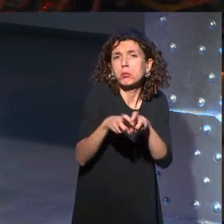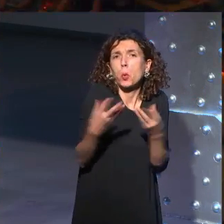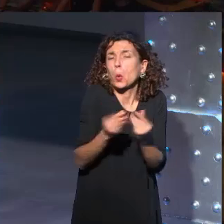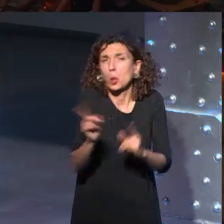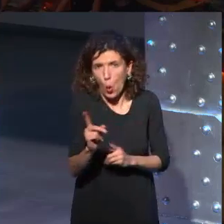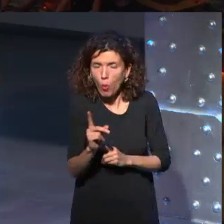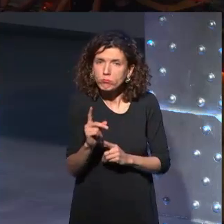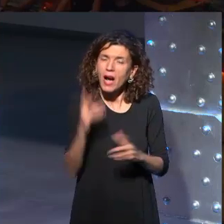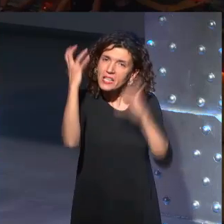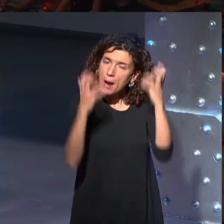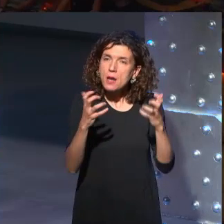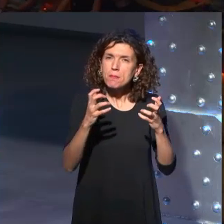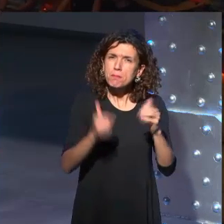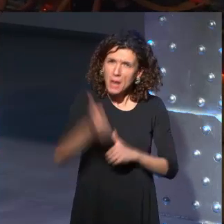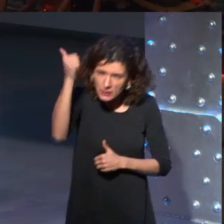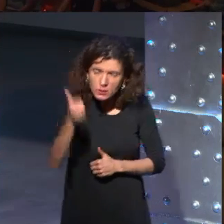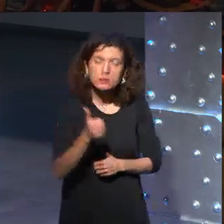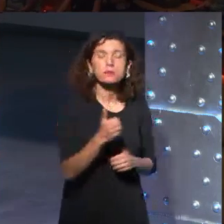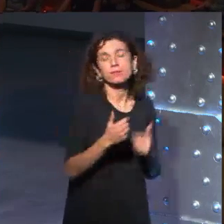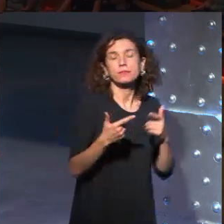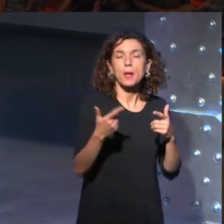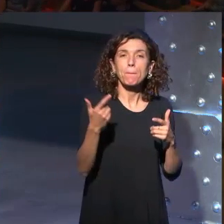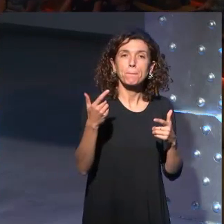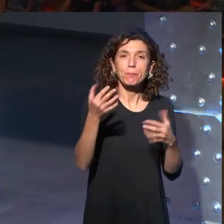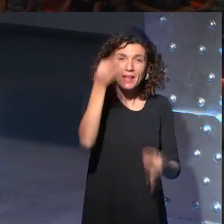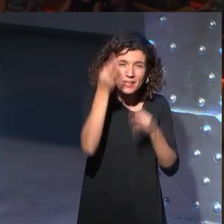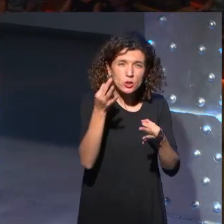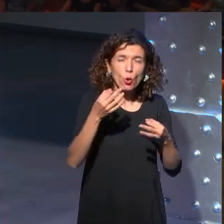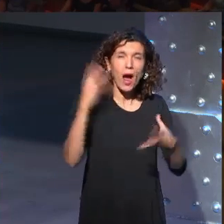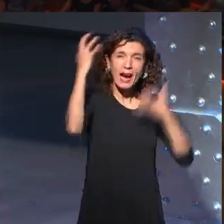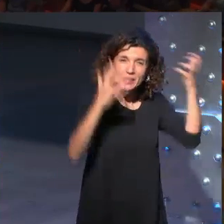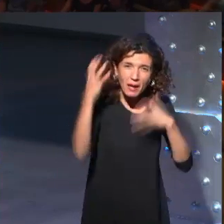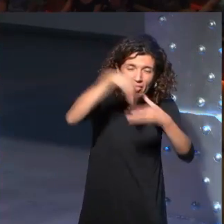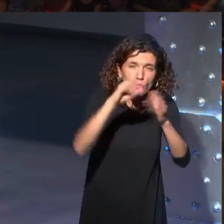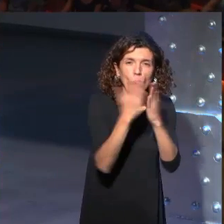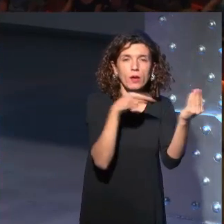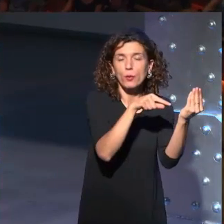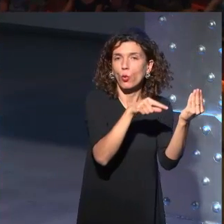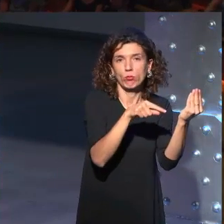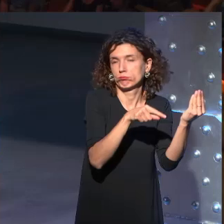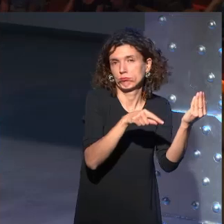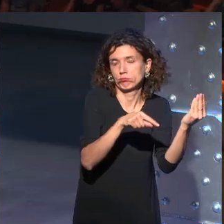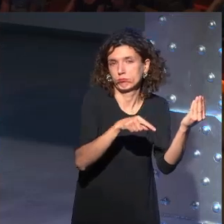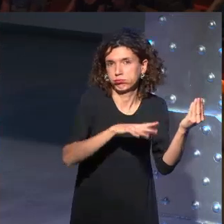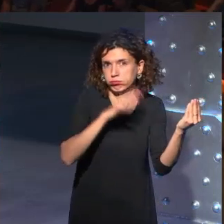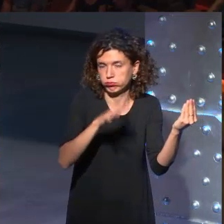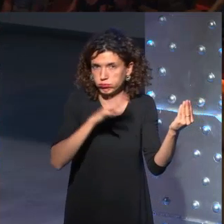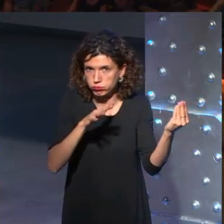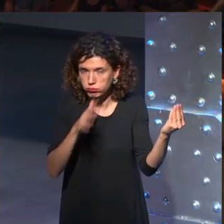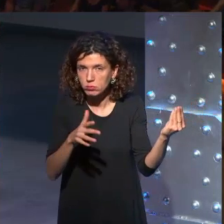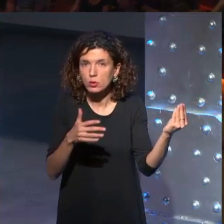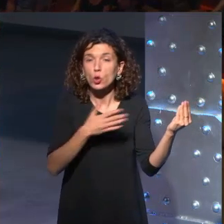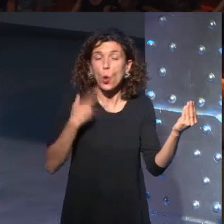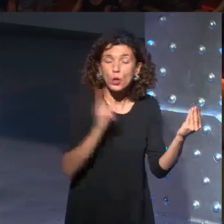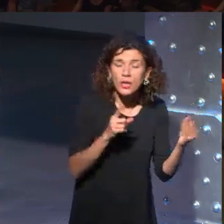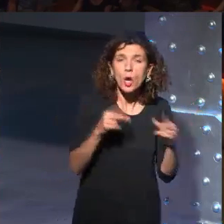que el propio personaje hace de los animales es a ultranza, ¿no? no